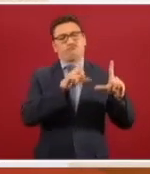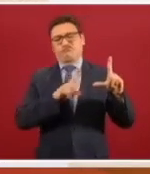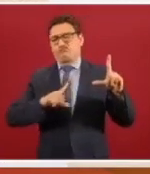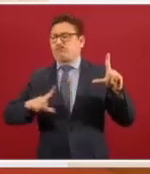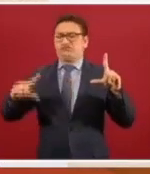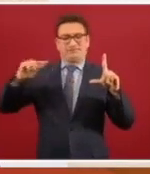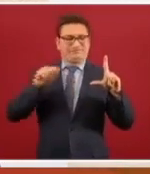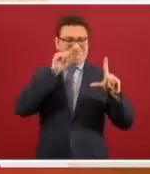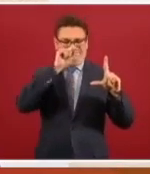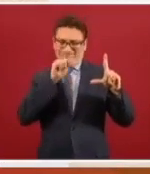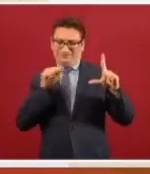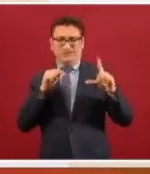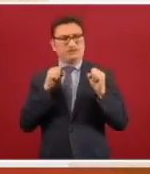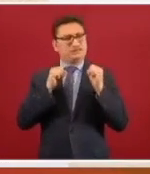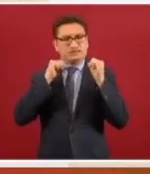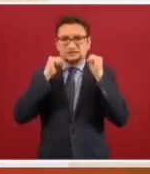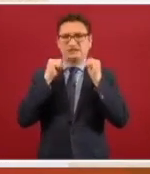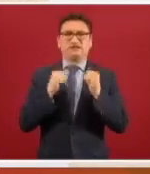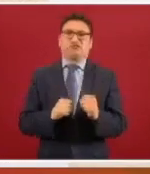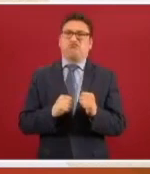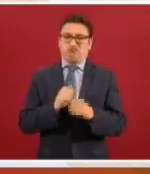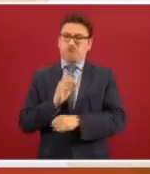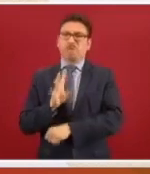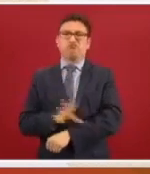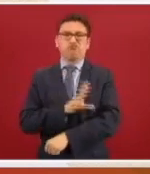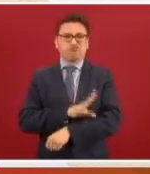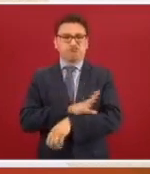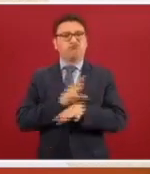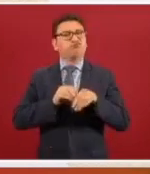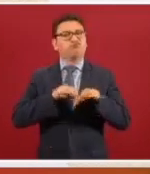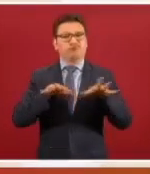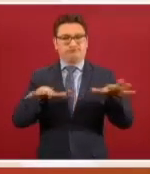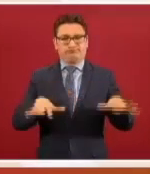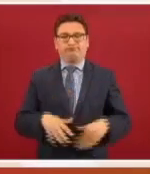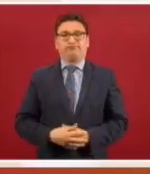nacional el abasto de energía eléctrica.